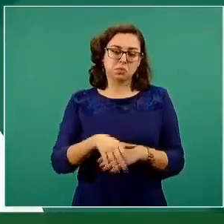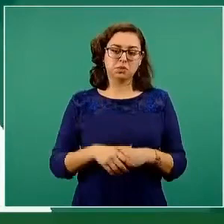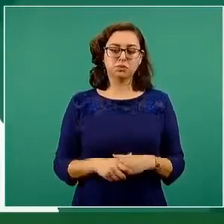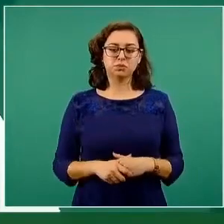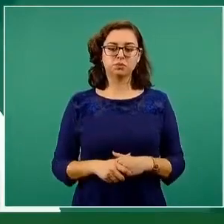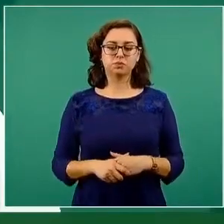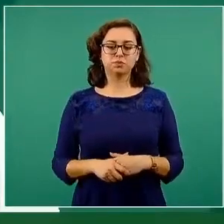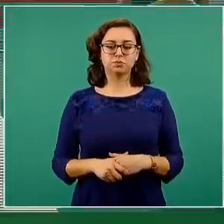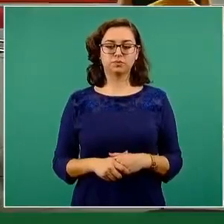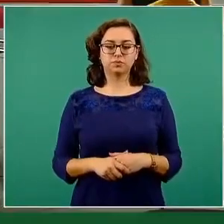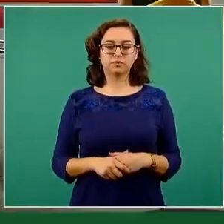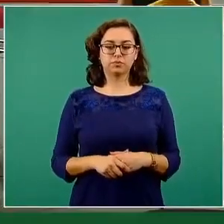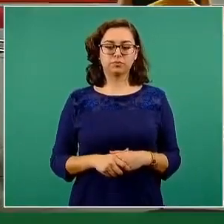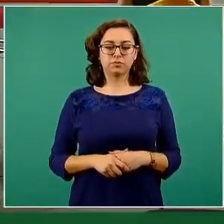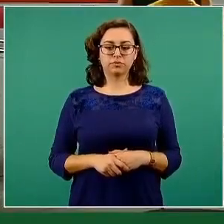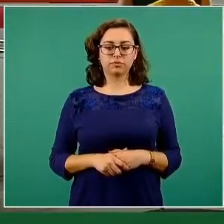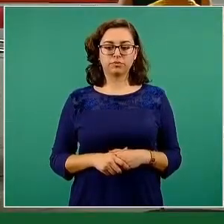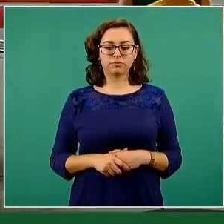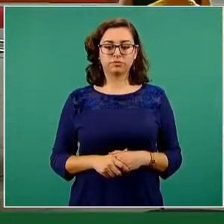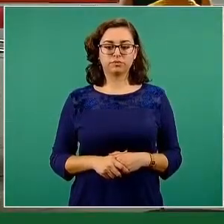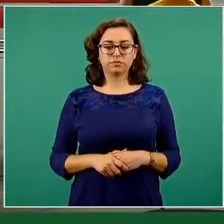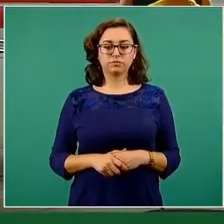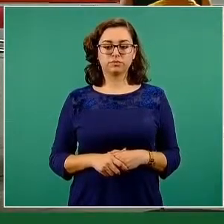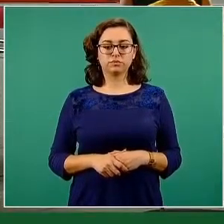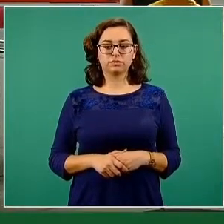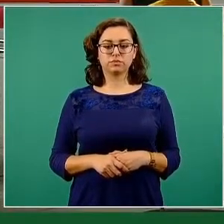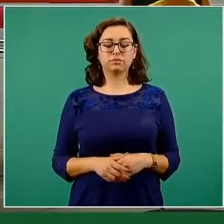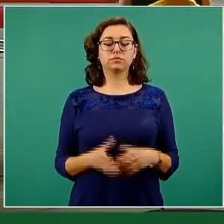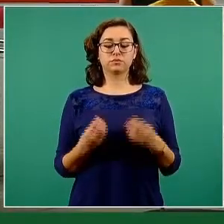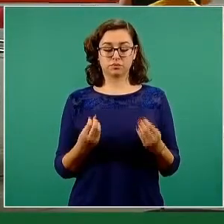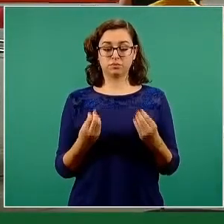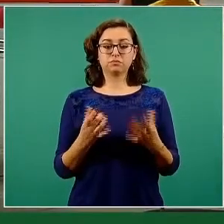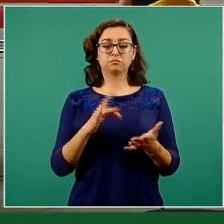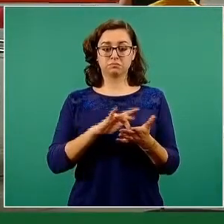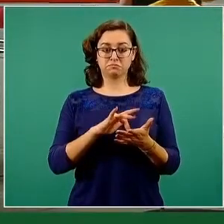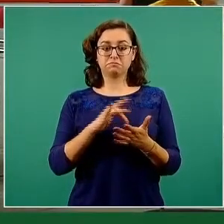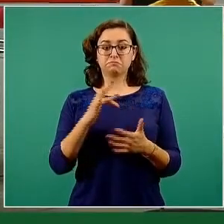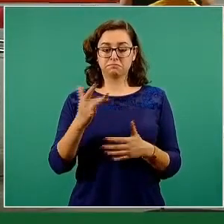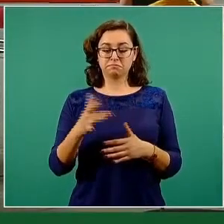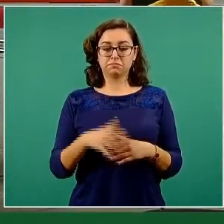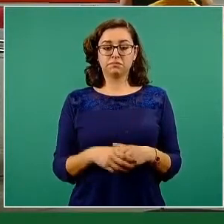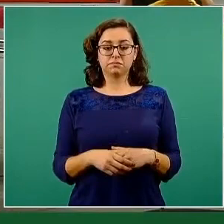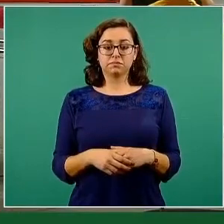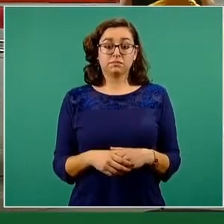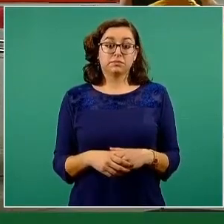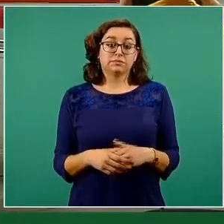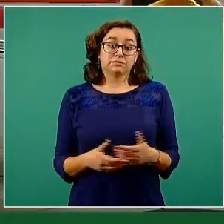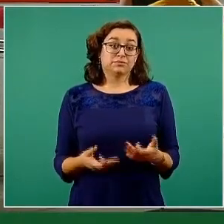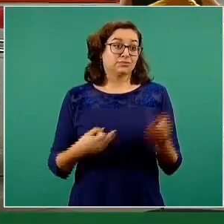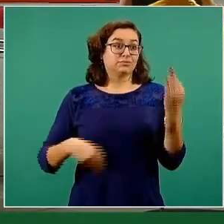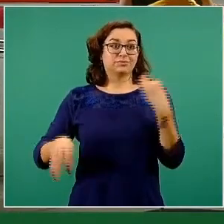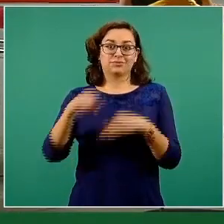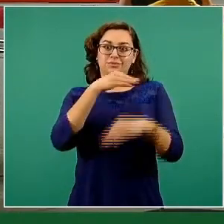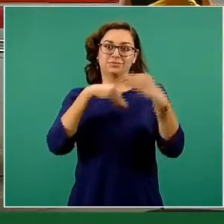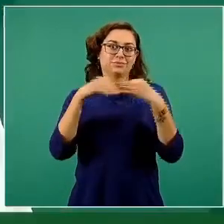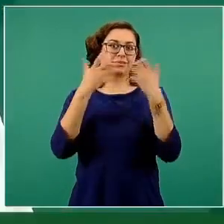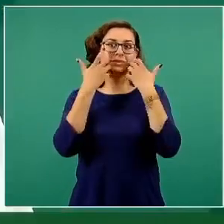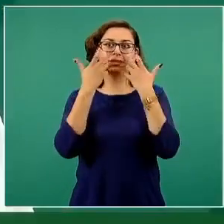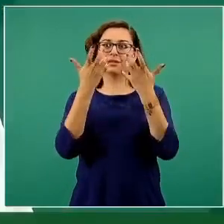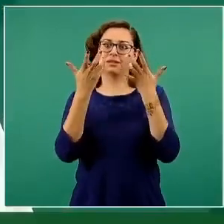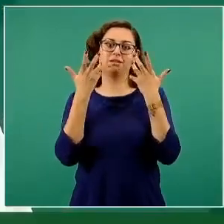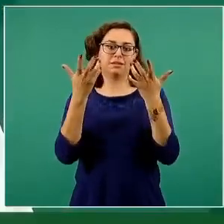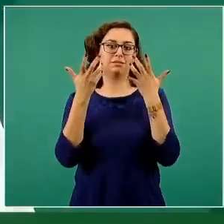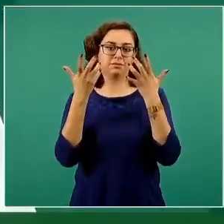todavía en este semáforo amarillo? Claro. Muchas gracias. La pregunta, desde luego, nos conecta con una aspiración que tenemos todas las